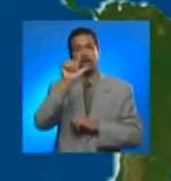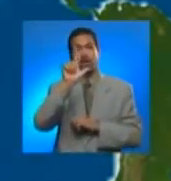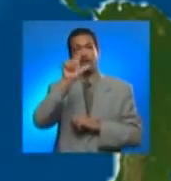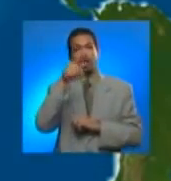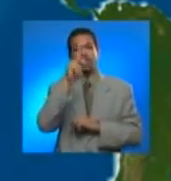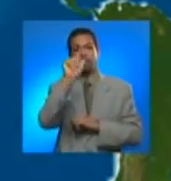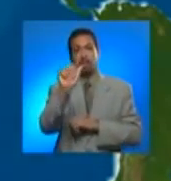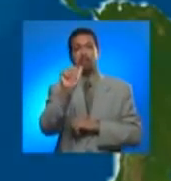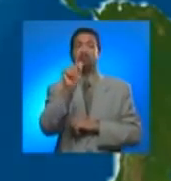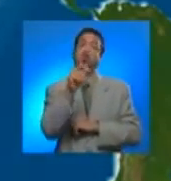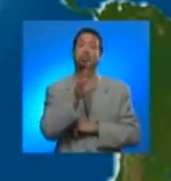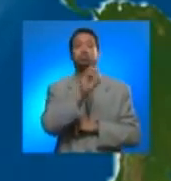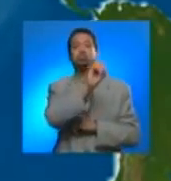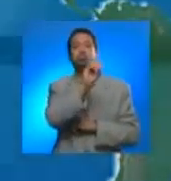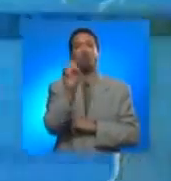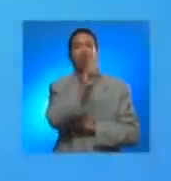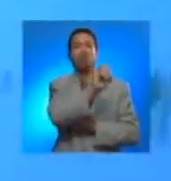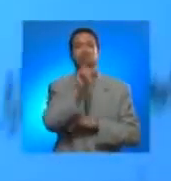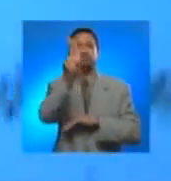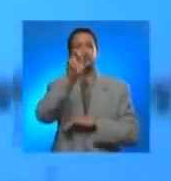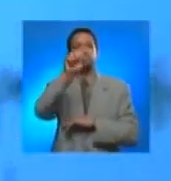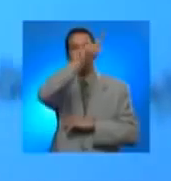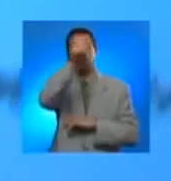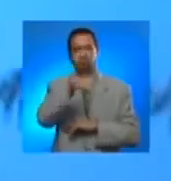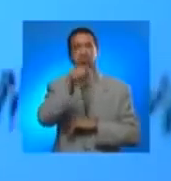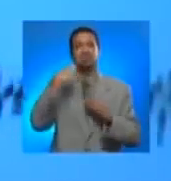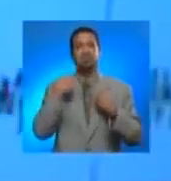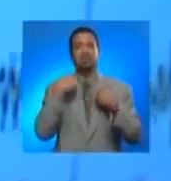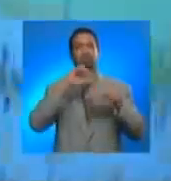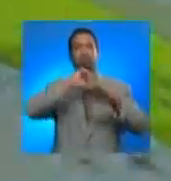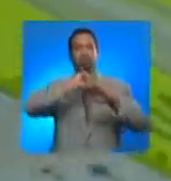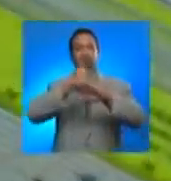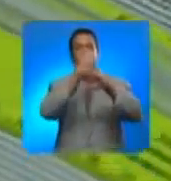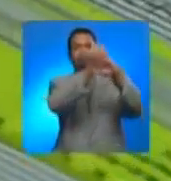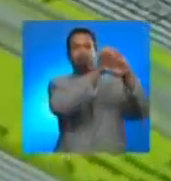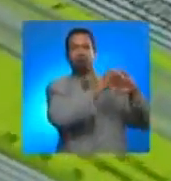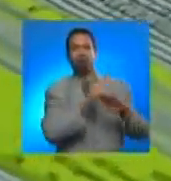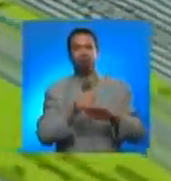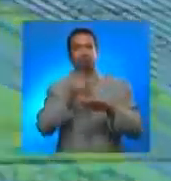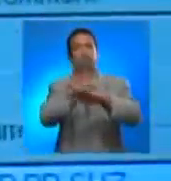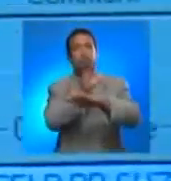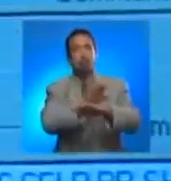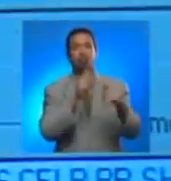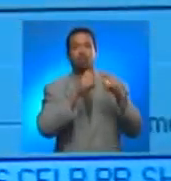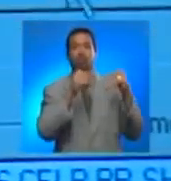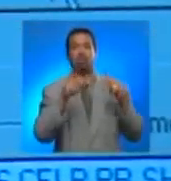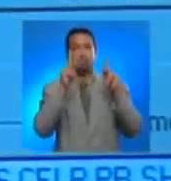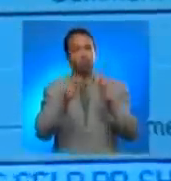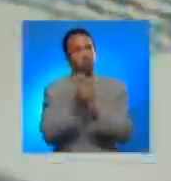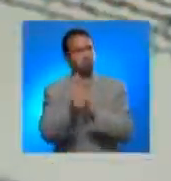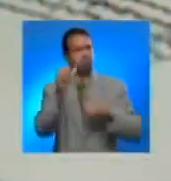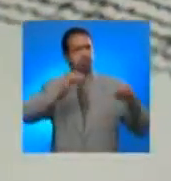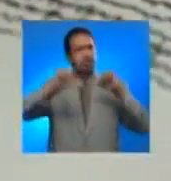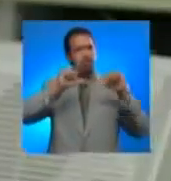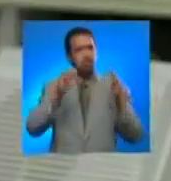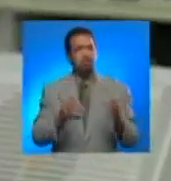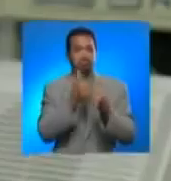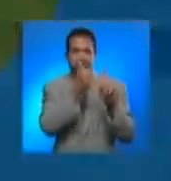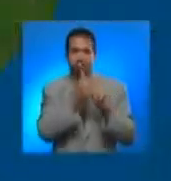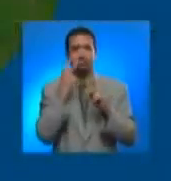un sonido fuerte proveniente del mar. Pero además de estos avisos naturales, es posible establecer sistemas de vigilancia para